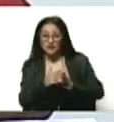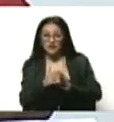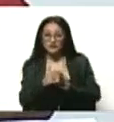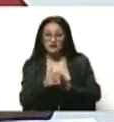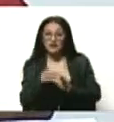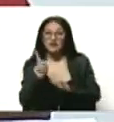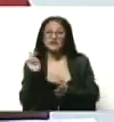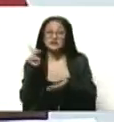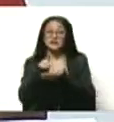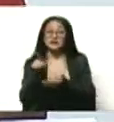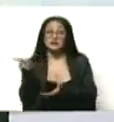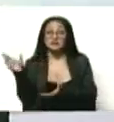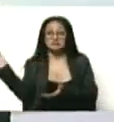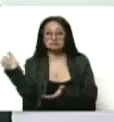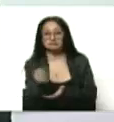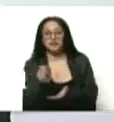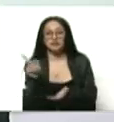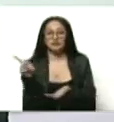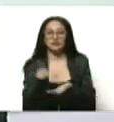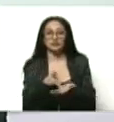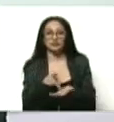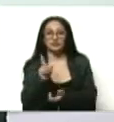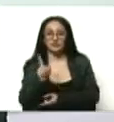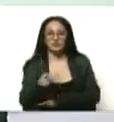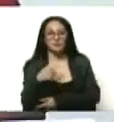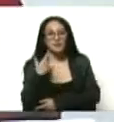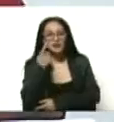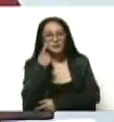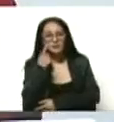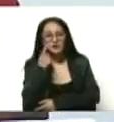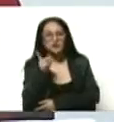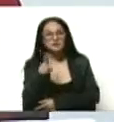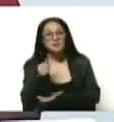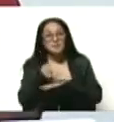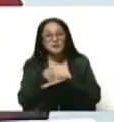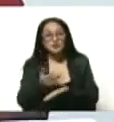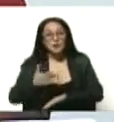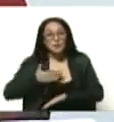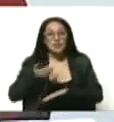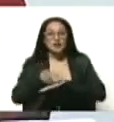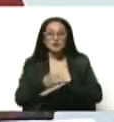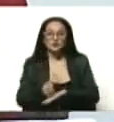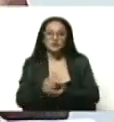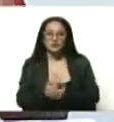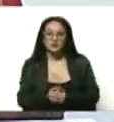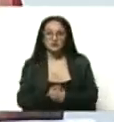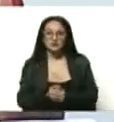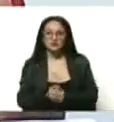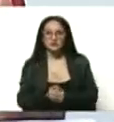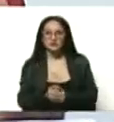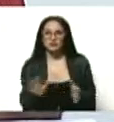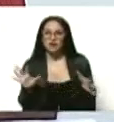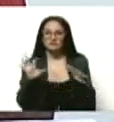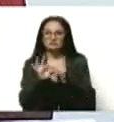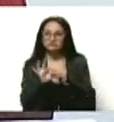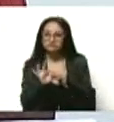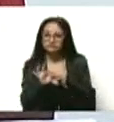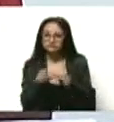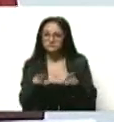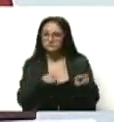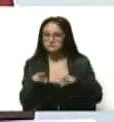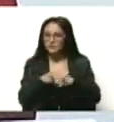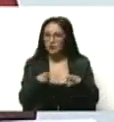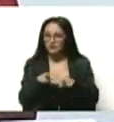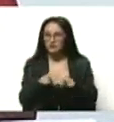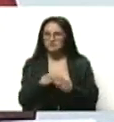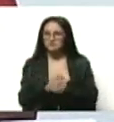acto de presencia allí, no solo para estar viendo, sino para ayudar en lo que pueda ayudar, una coordinación en esa comunidad, una